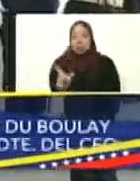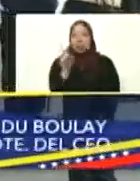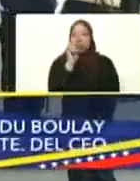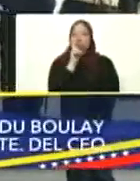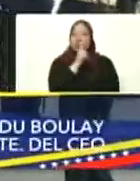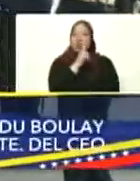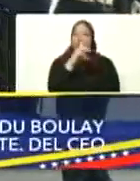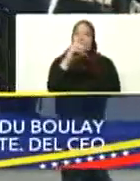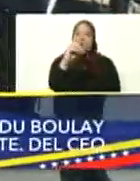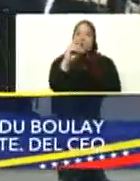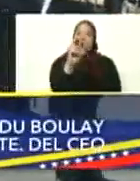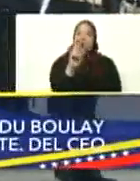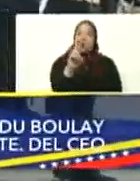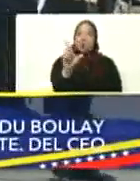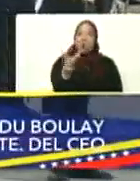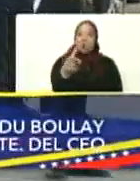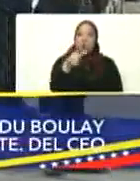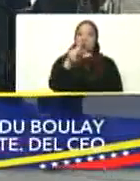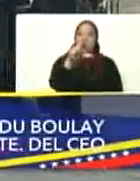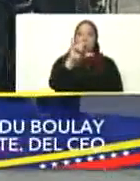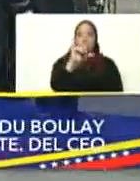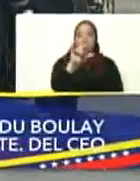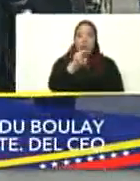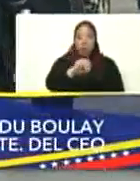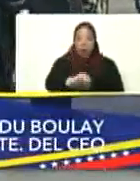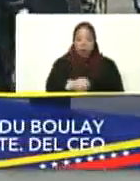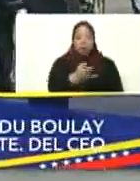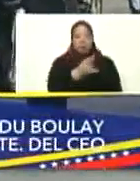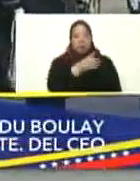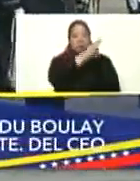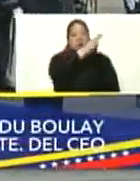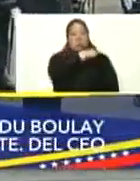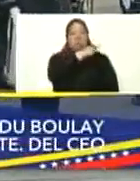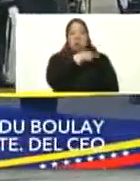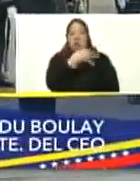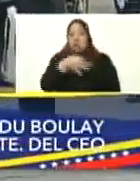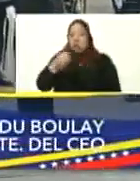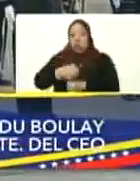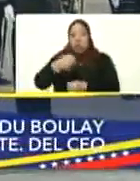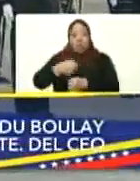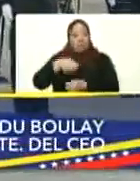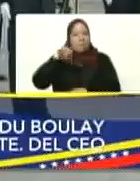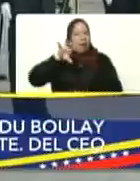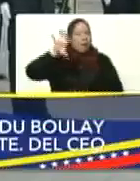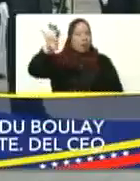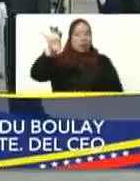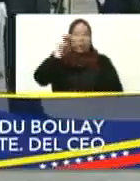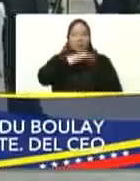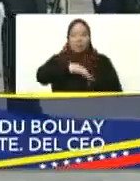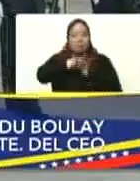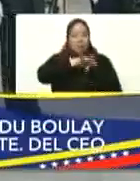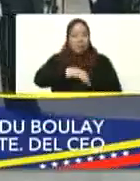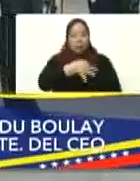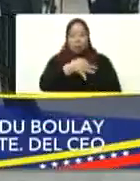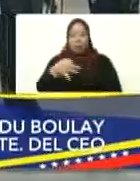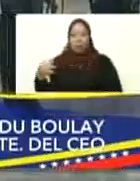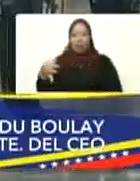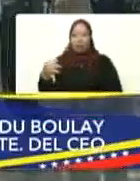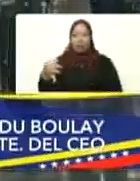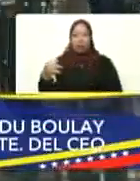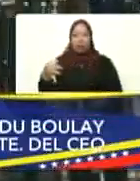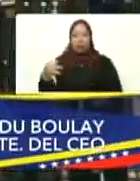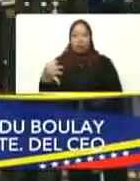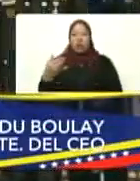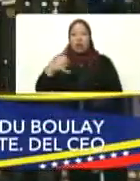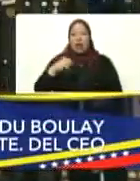su carrera de servicio como patriota y militar ejemplar, y en su cargo de jefe